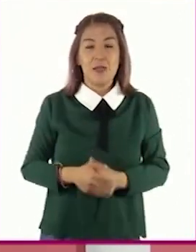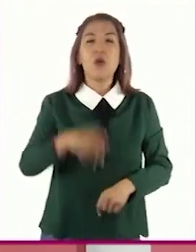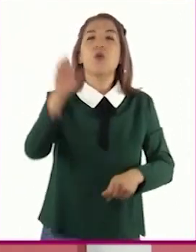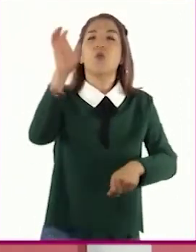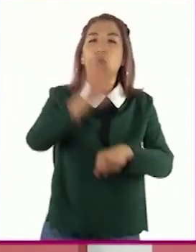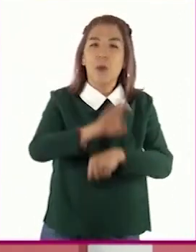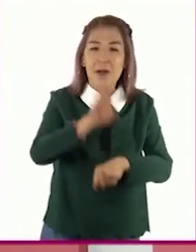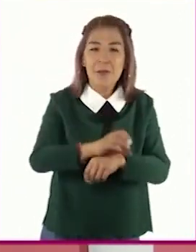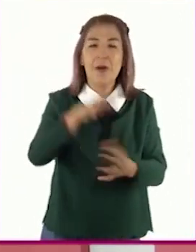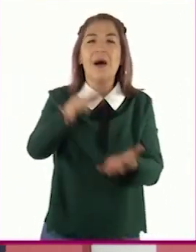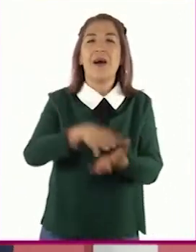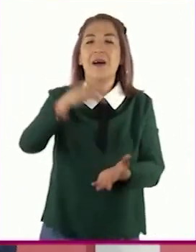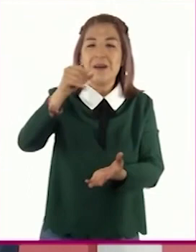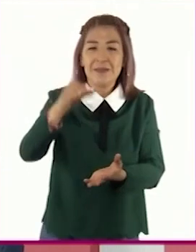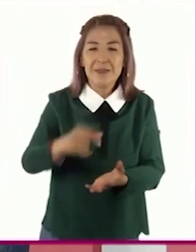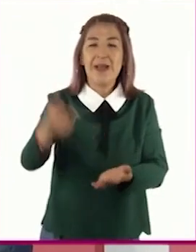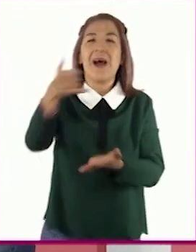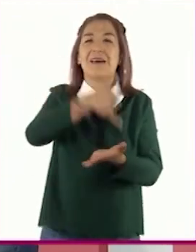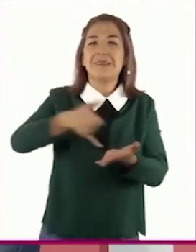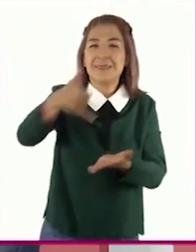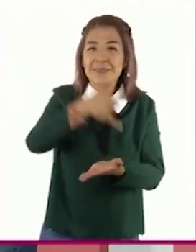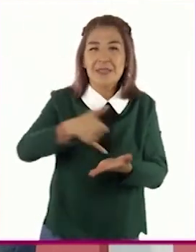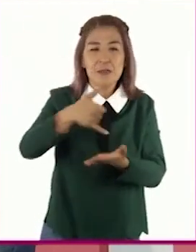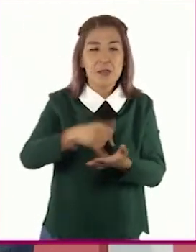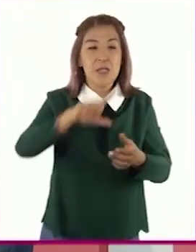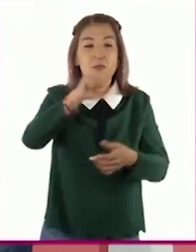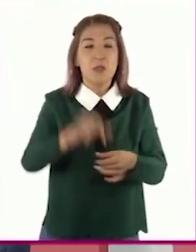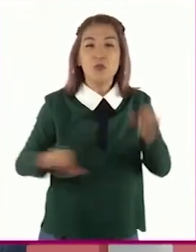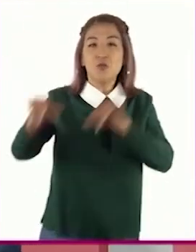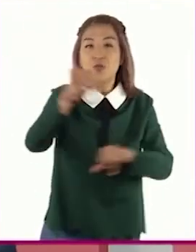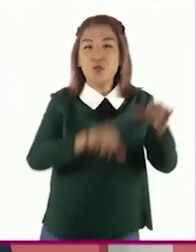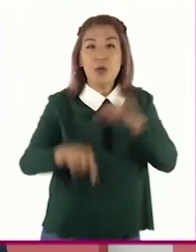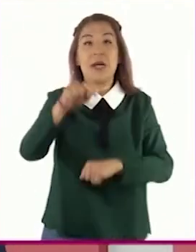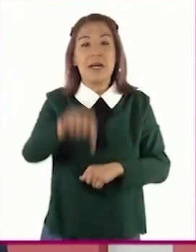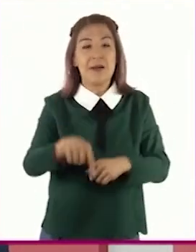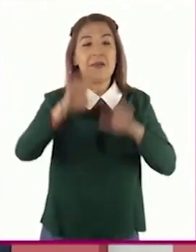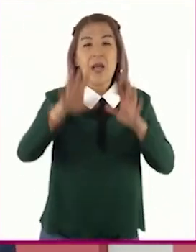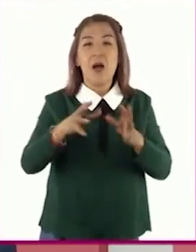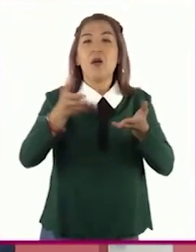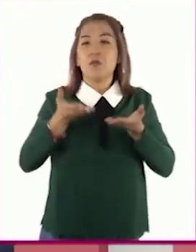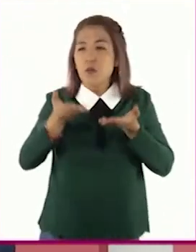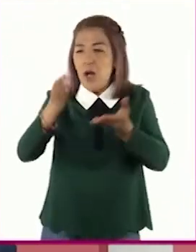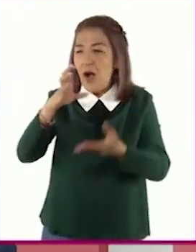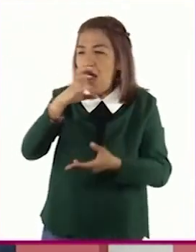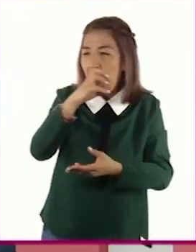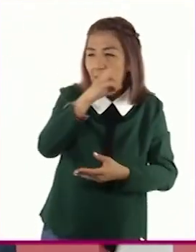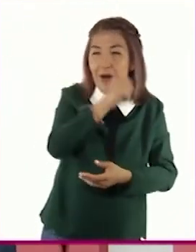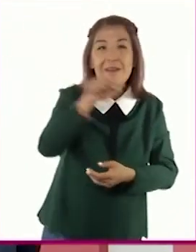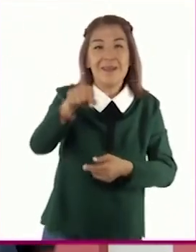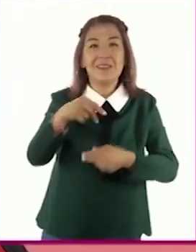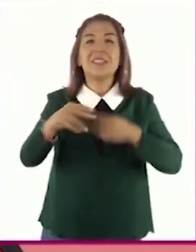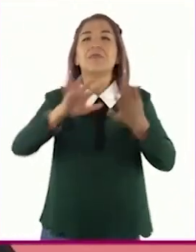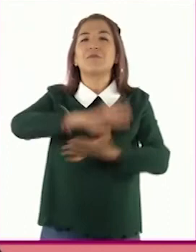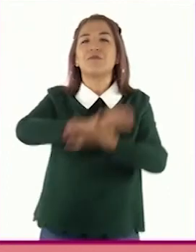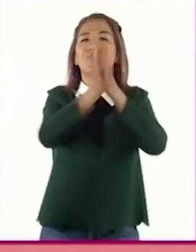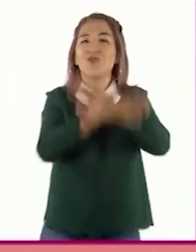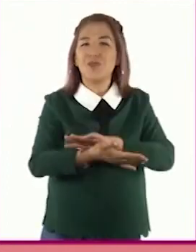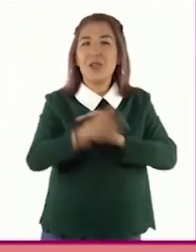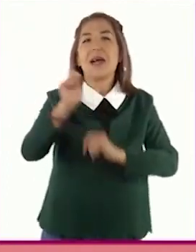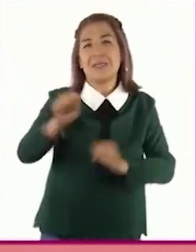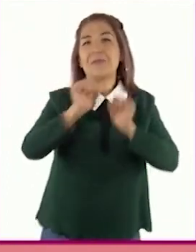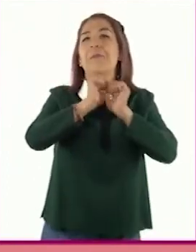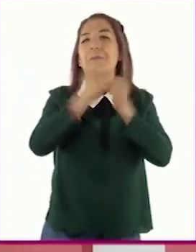huevo, harina, aceite, lo mezclamos y por medio del horneado, todos esos ingredientes se transforman en un